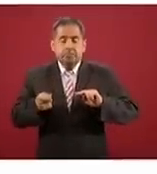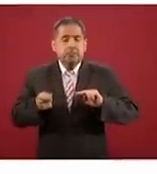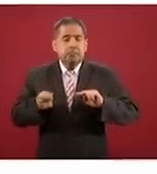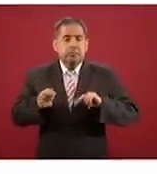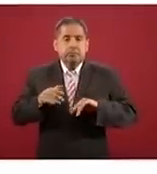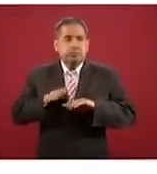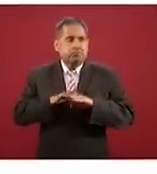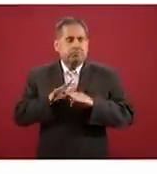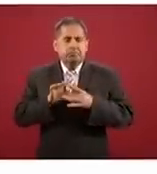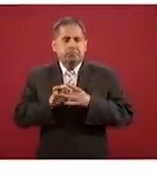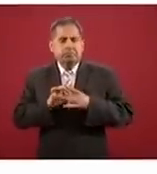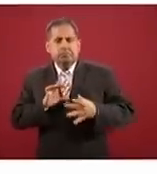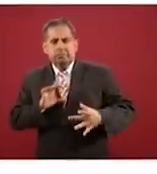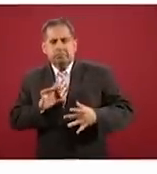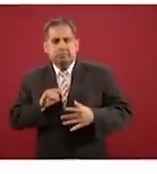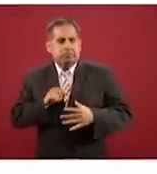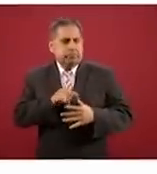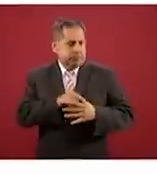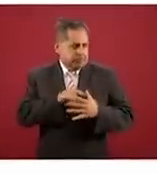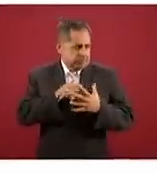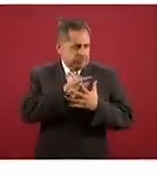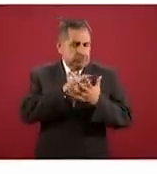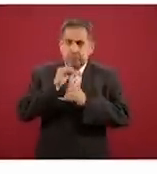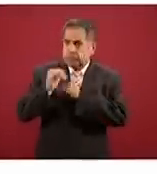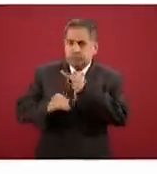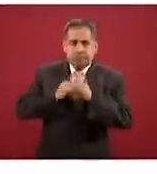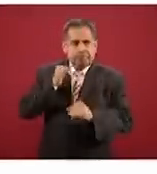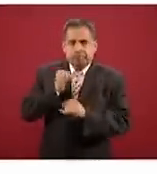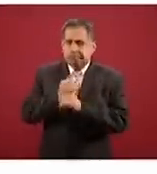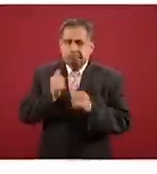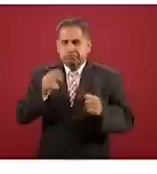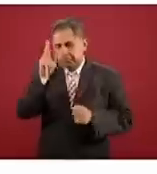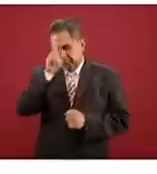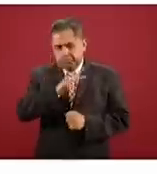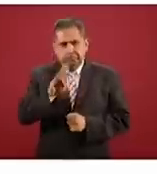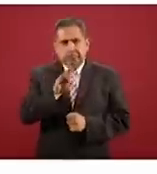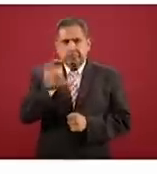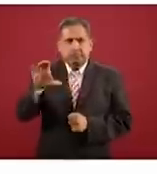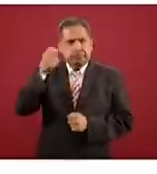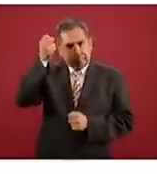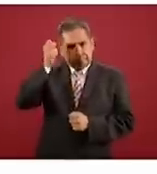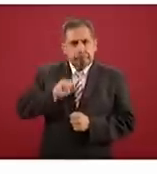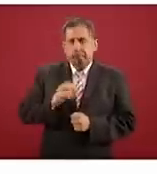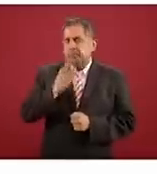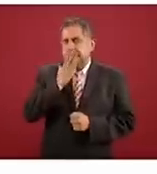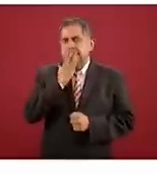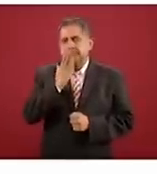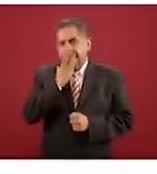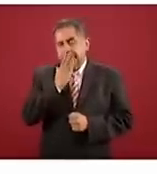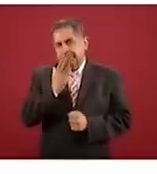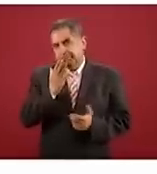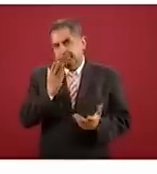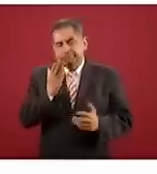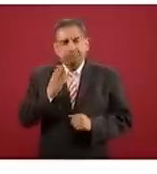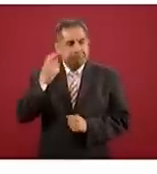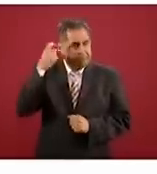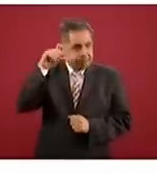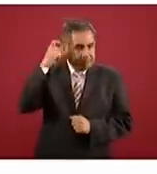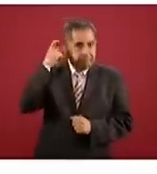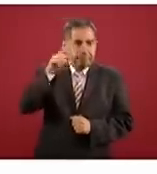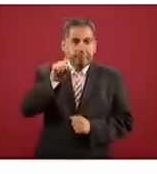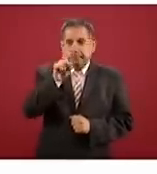estarían más retirados de este parámetro internacional Baja California, Sinaloa, Sonora,